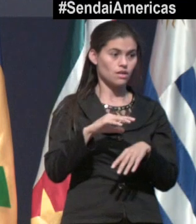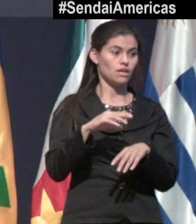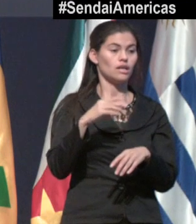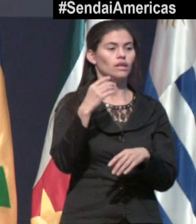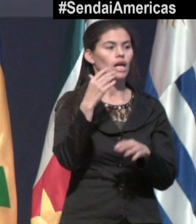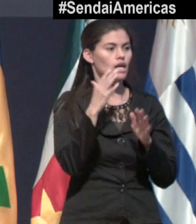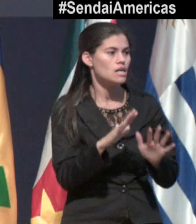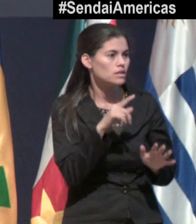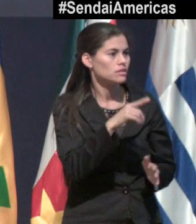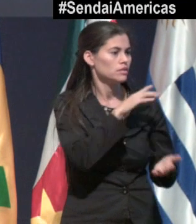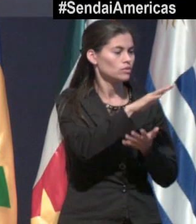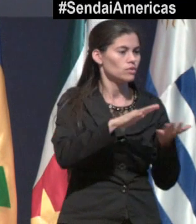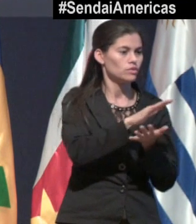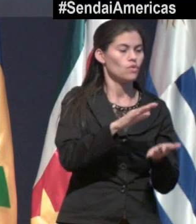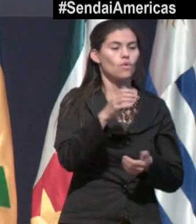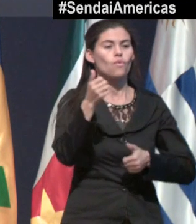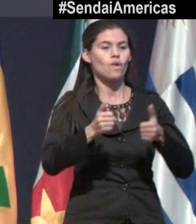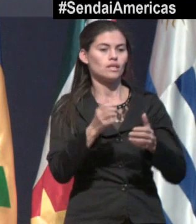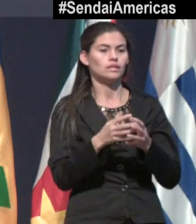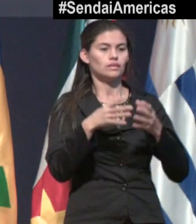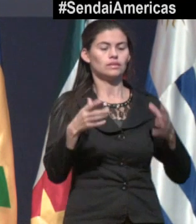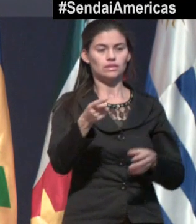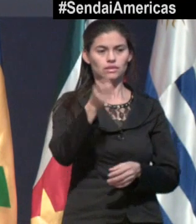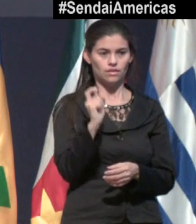tipo? Y si tenemos, ¿cuál es su magnitud?